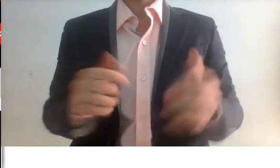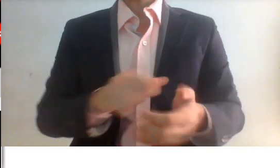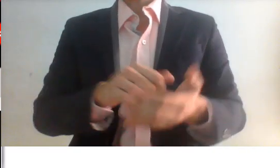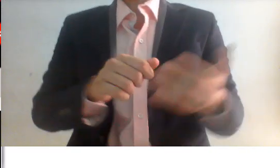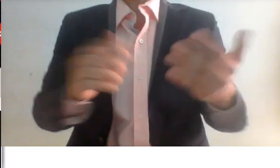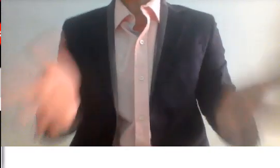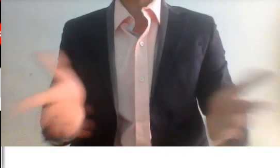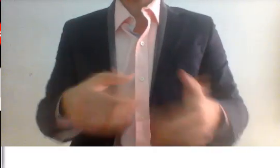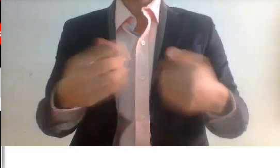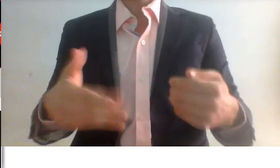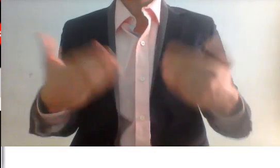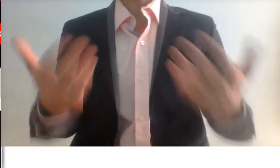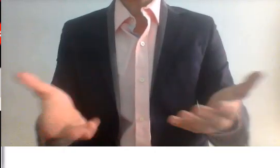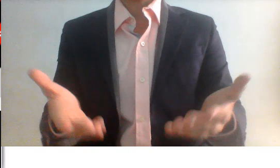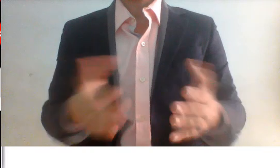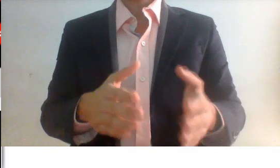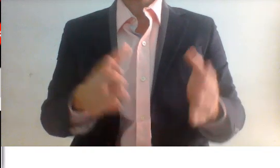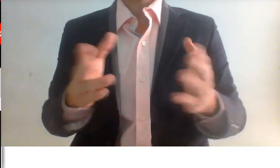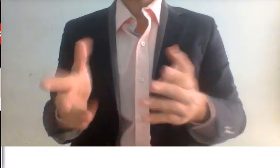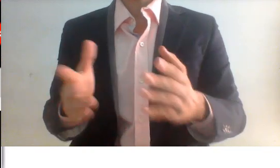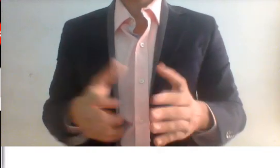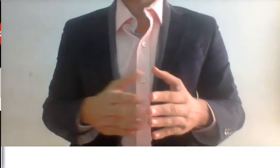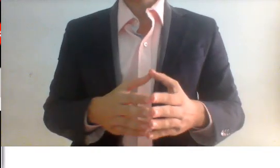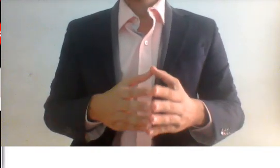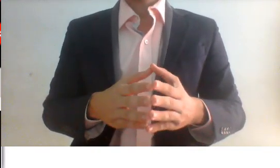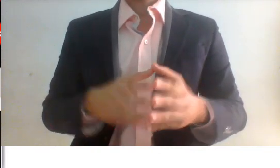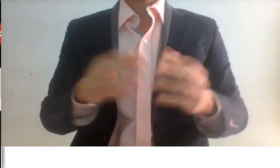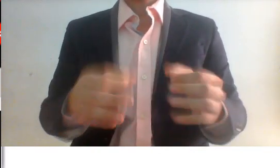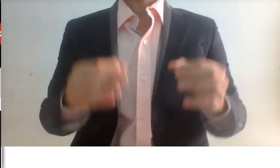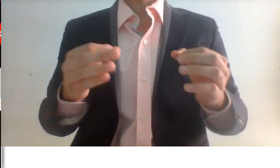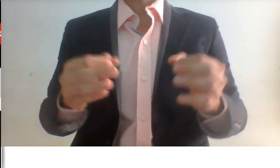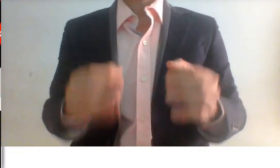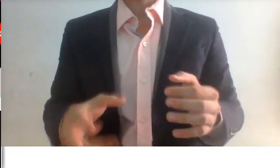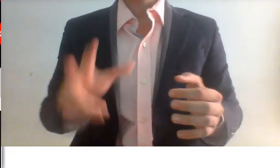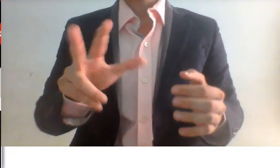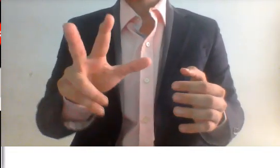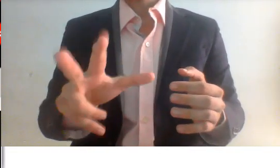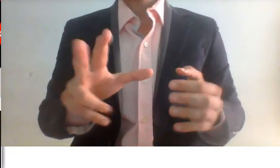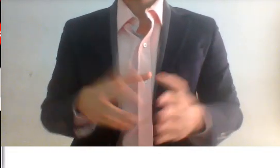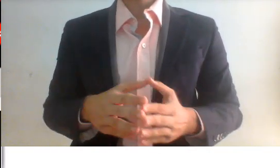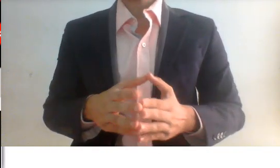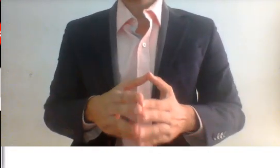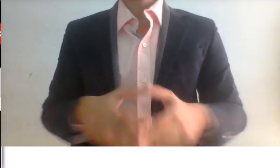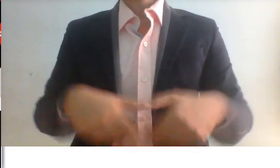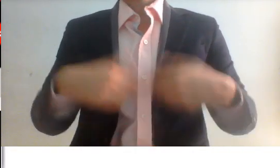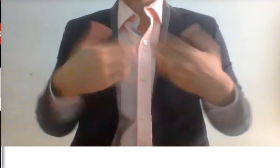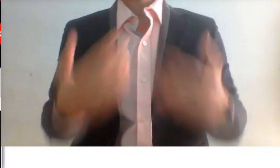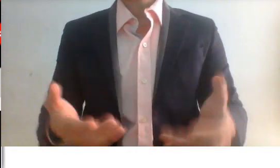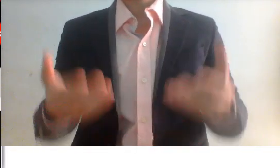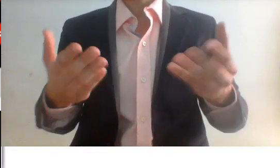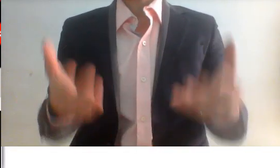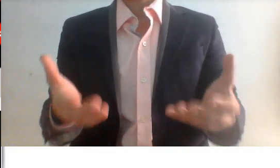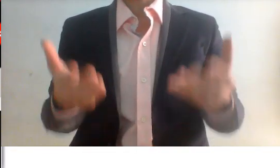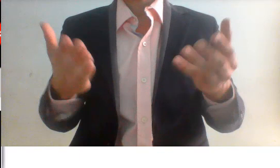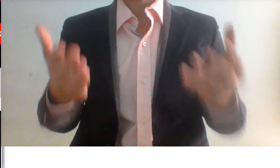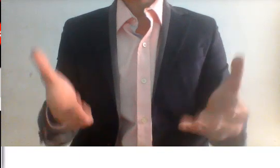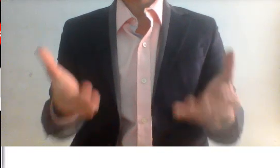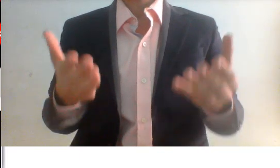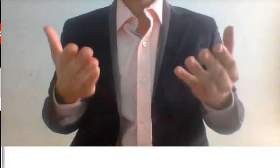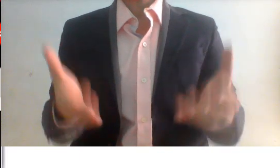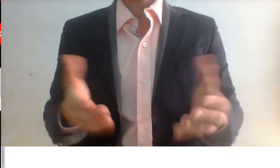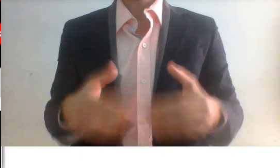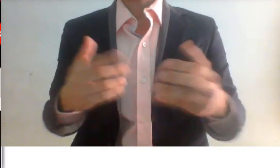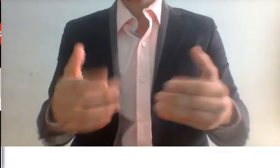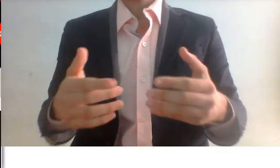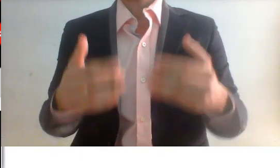a entregar un contrato el último día o los últimos 2 días para el tema de capacitación para 3 funcionarios por 266